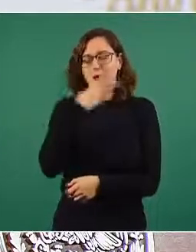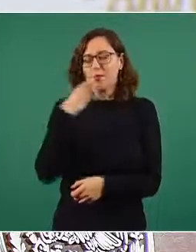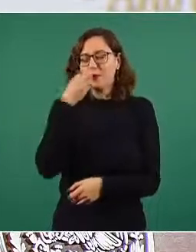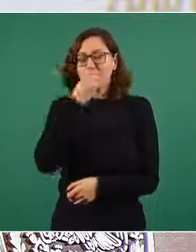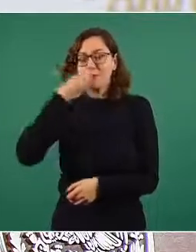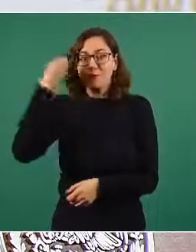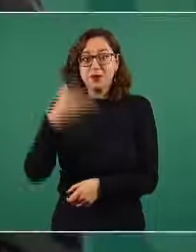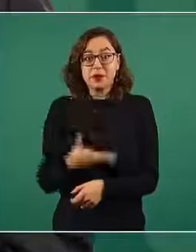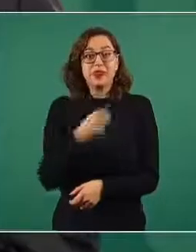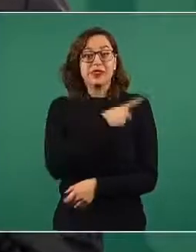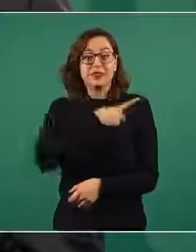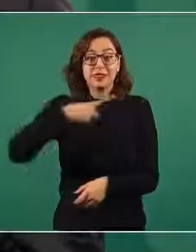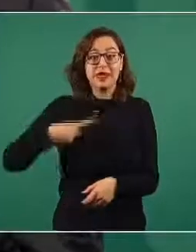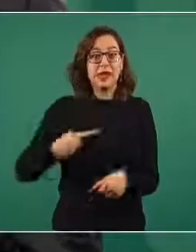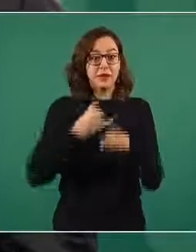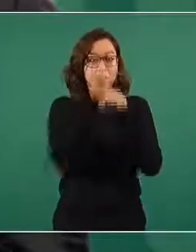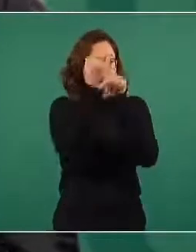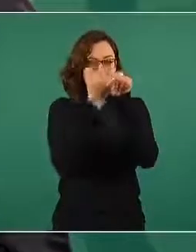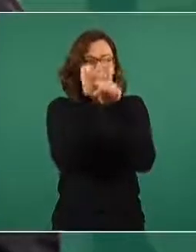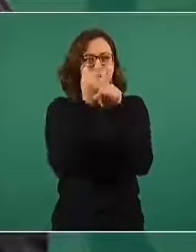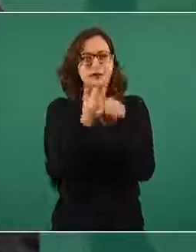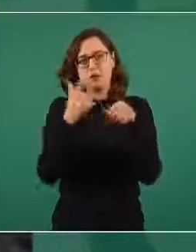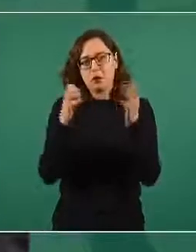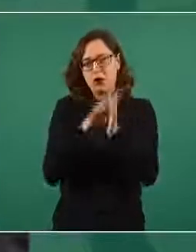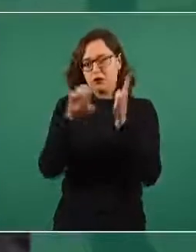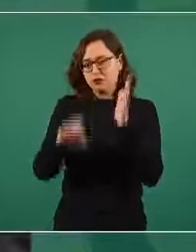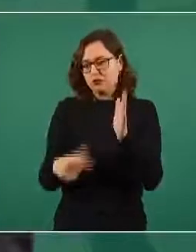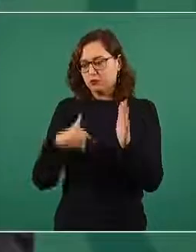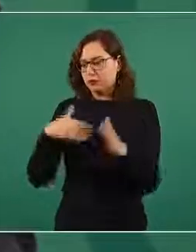Uno lee Pueblo en Vilo